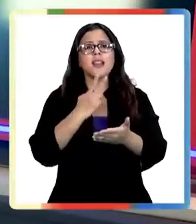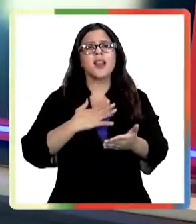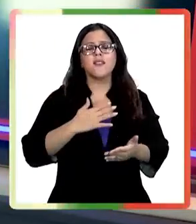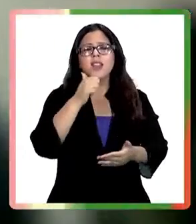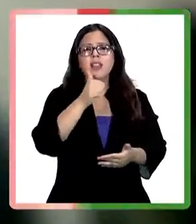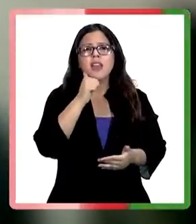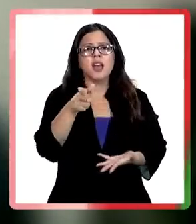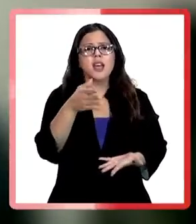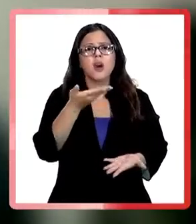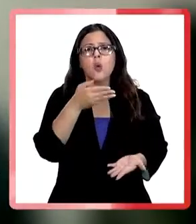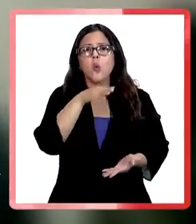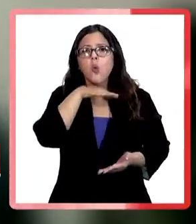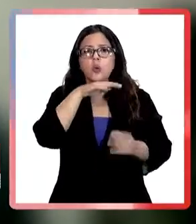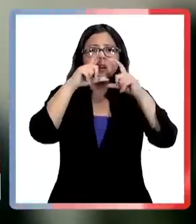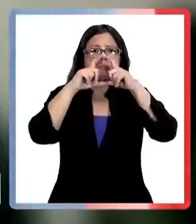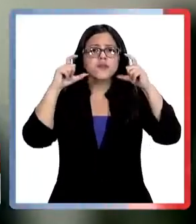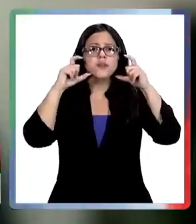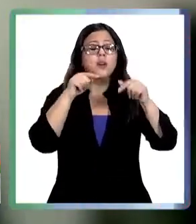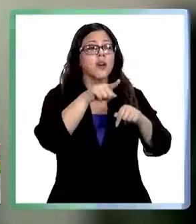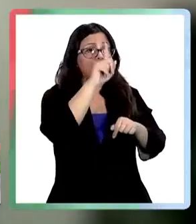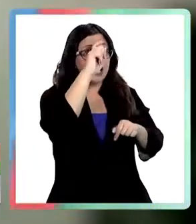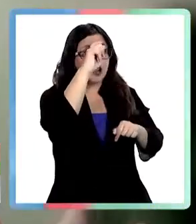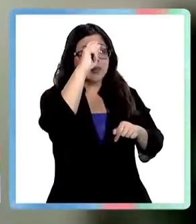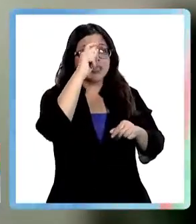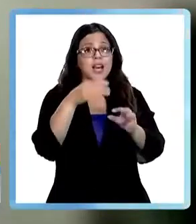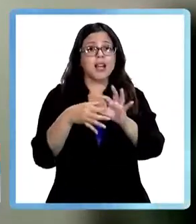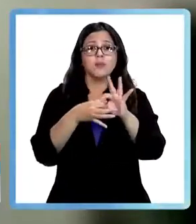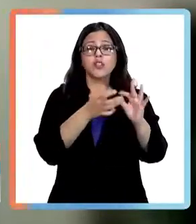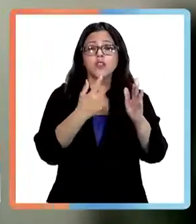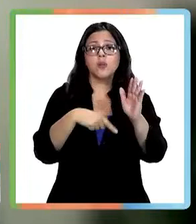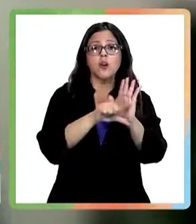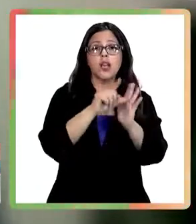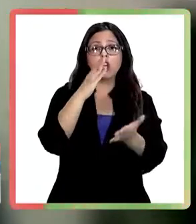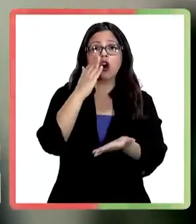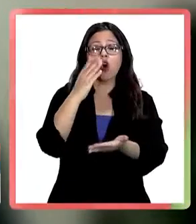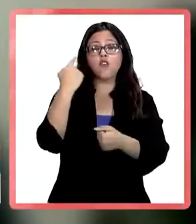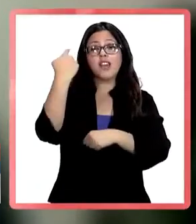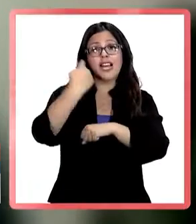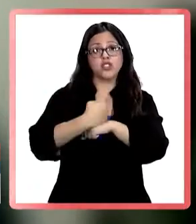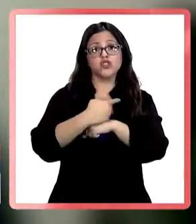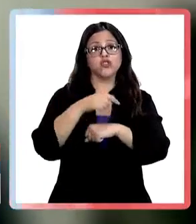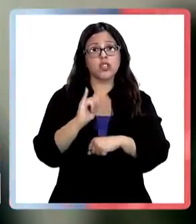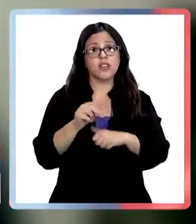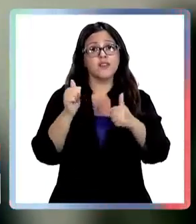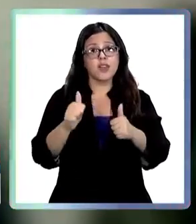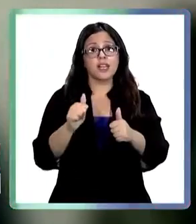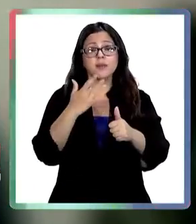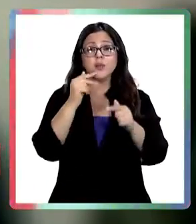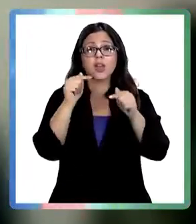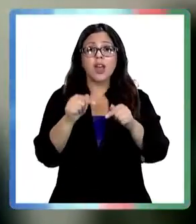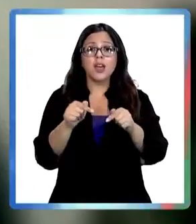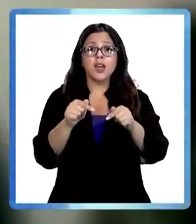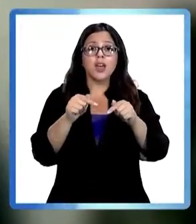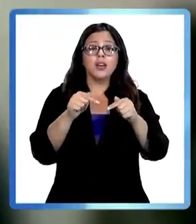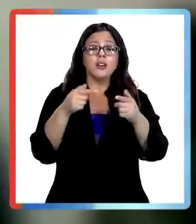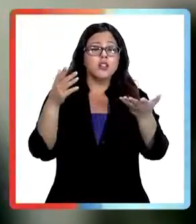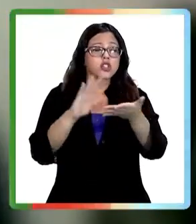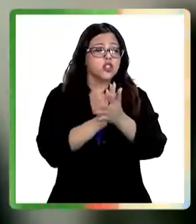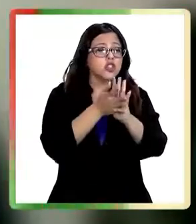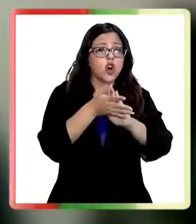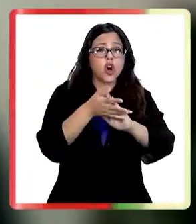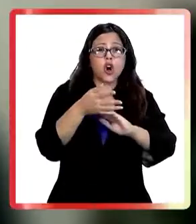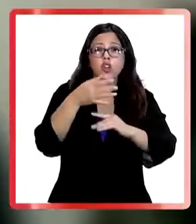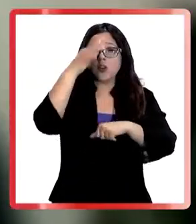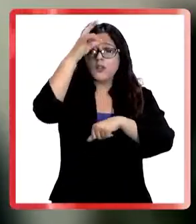diaria? En el hospital, por ley, estamos obligados, parece súper bien, ¿cierto? Donde concentramos todos los virus y por lo tanto es